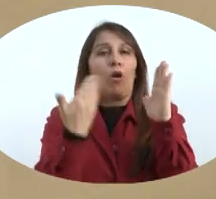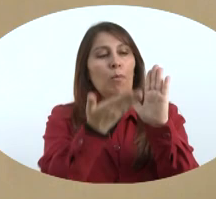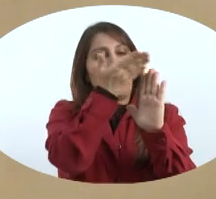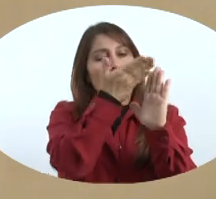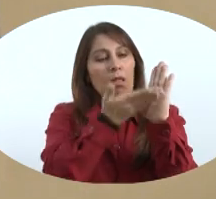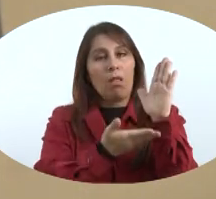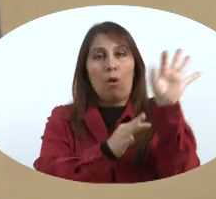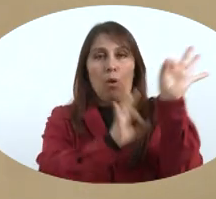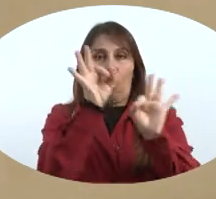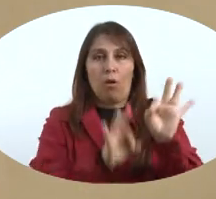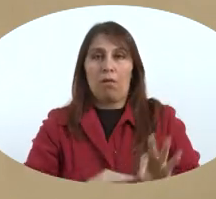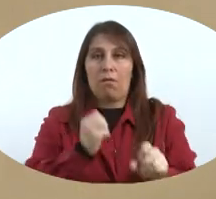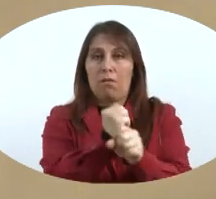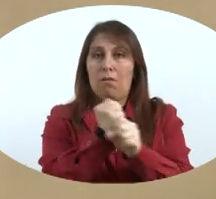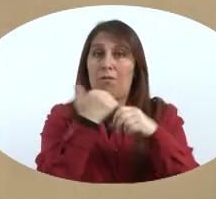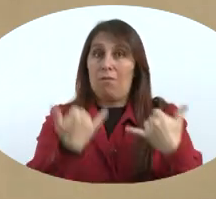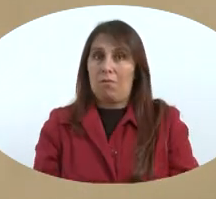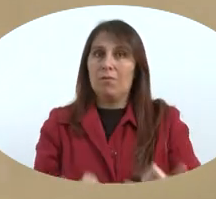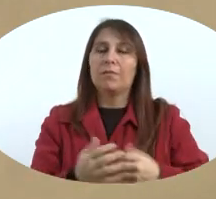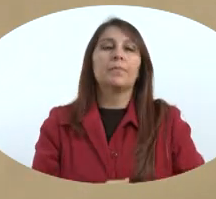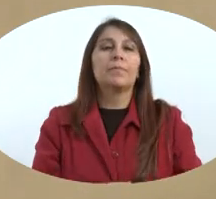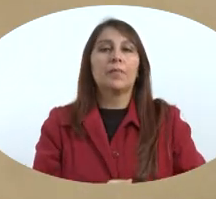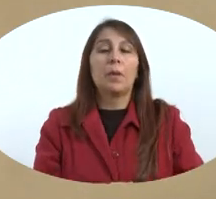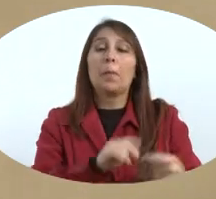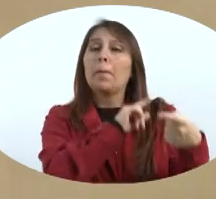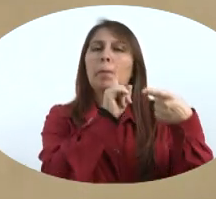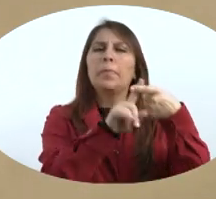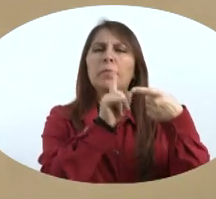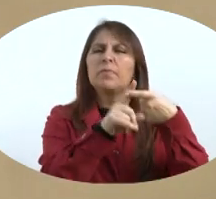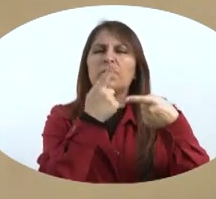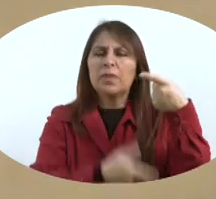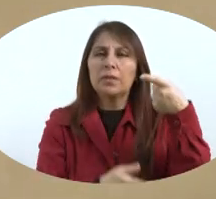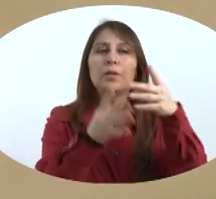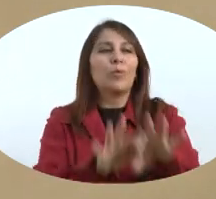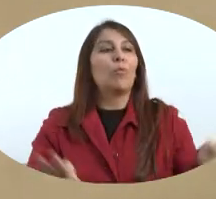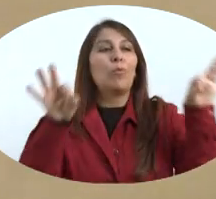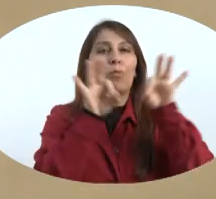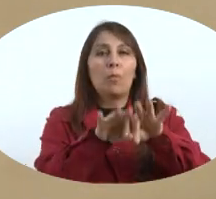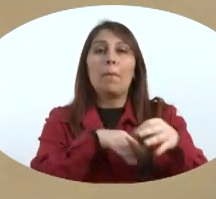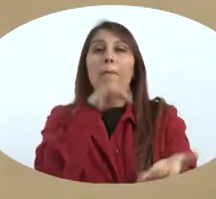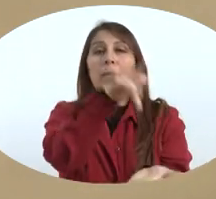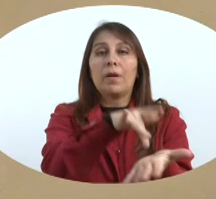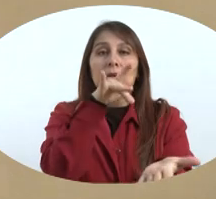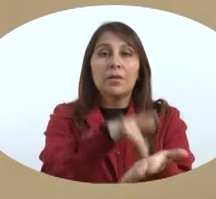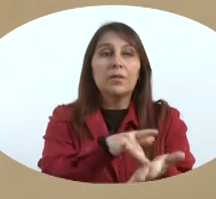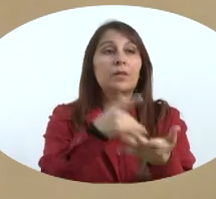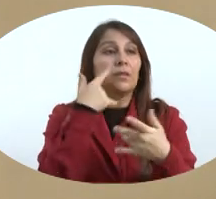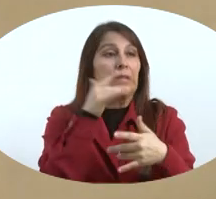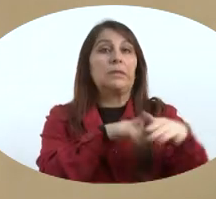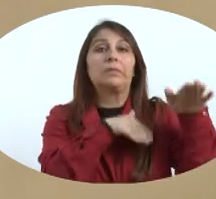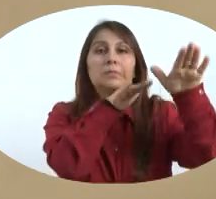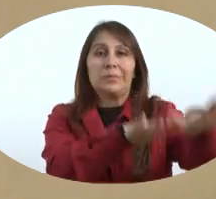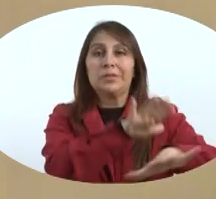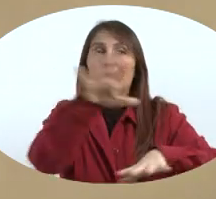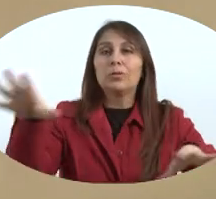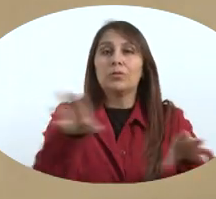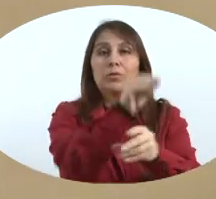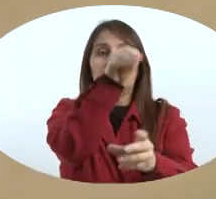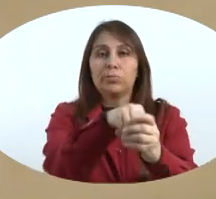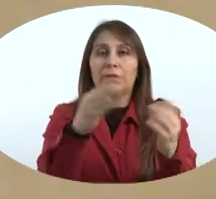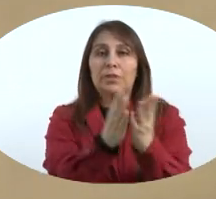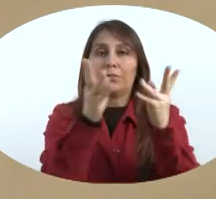llevar a cabo el panel en el primer punto del orden del día de la importancia de la participación y ejercicio de la representación de la universidad pedagógica nacional